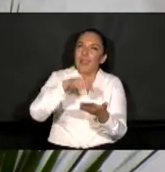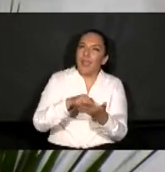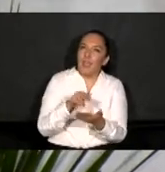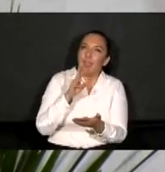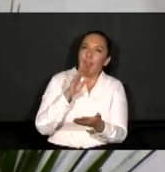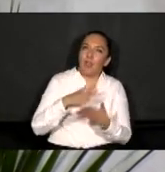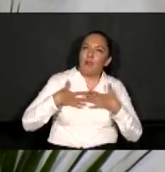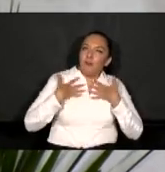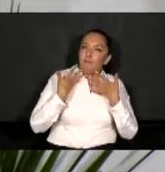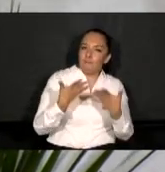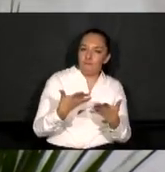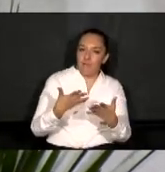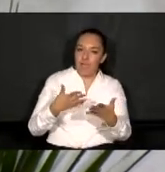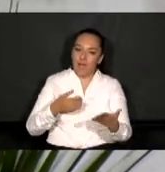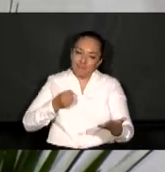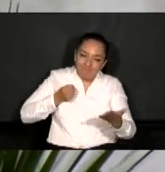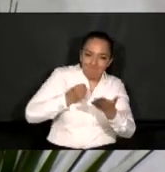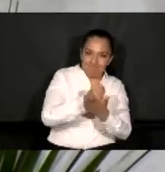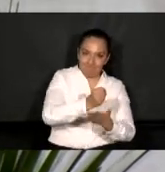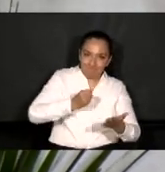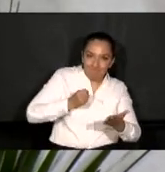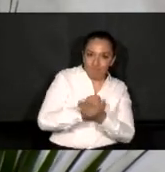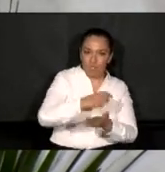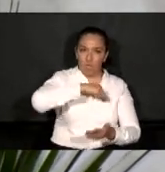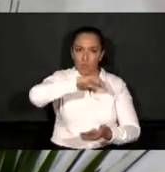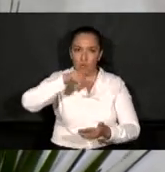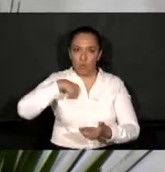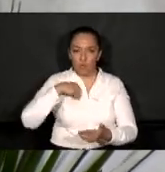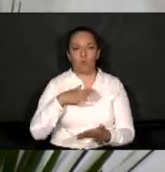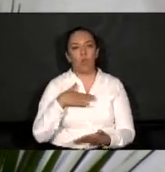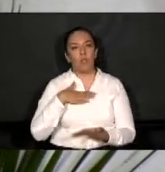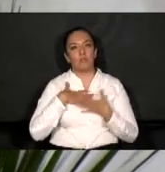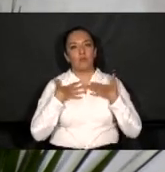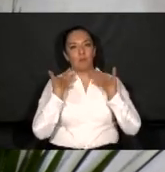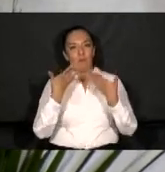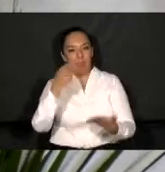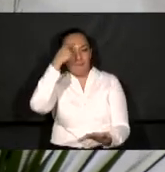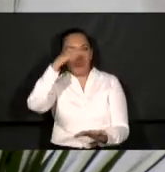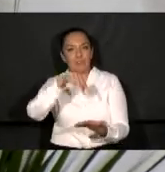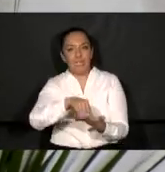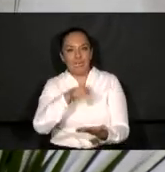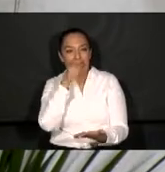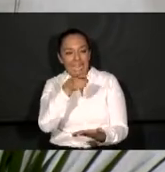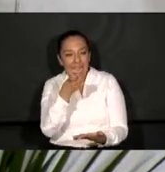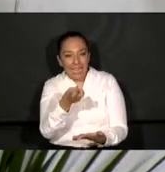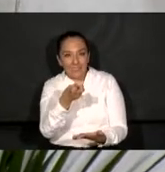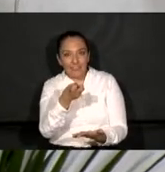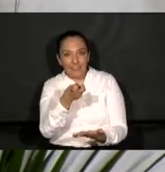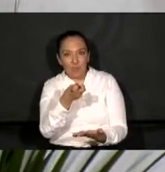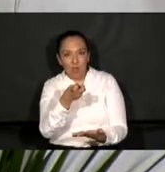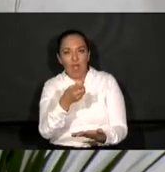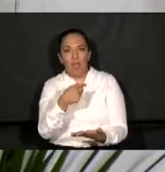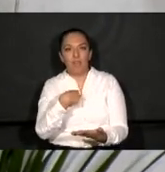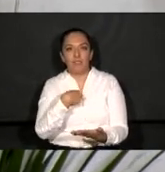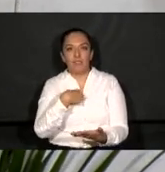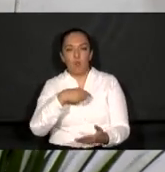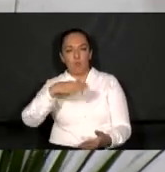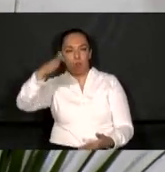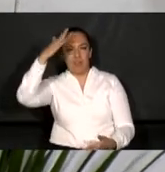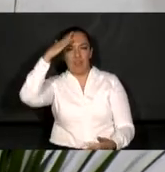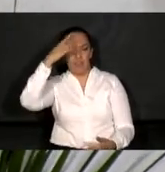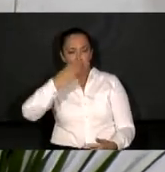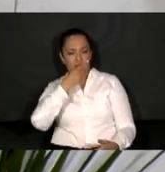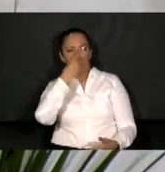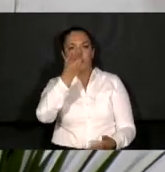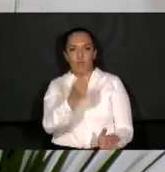en conseguir los propósitos y objetivos de lo que uno cree, fue una de las consignas de este líder chihuahuense del cual